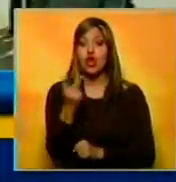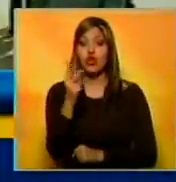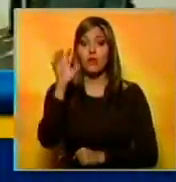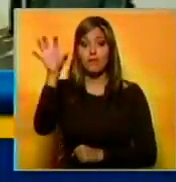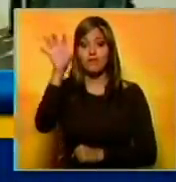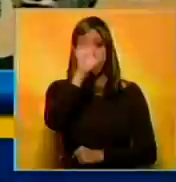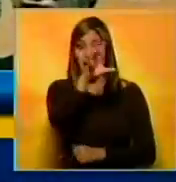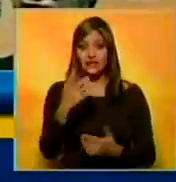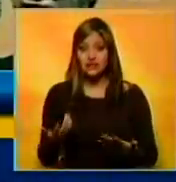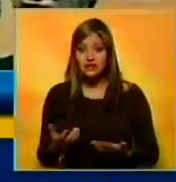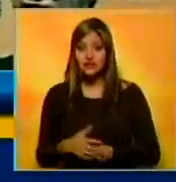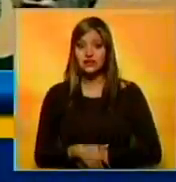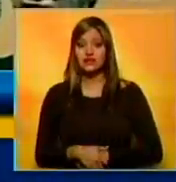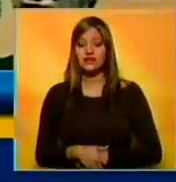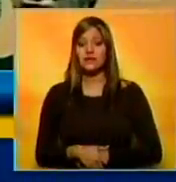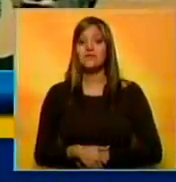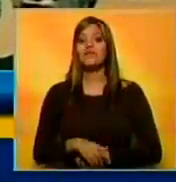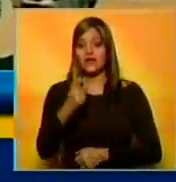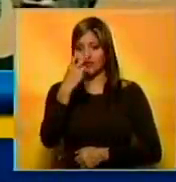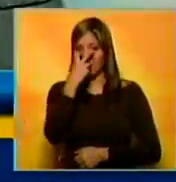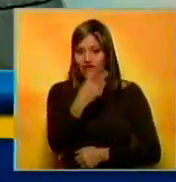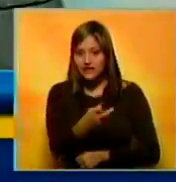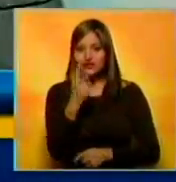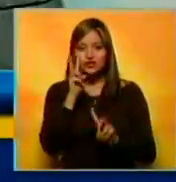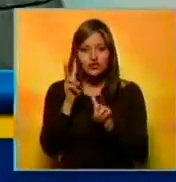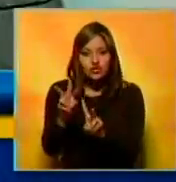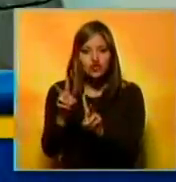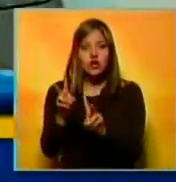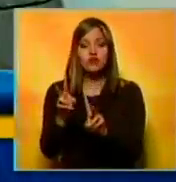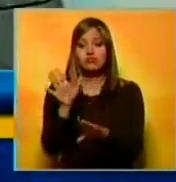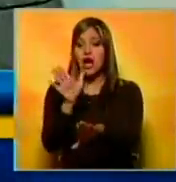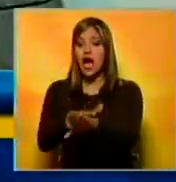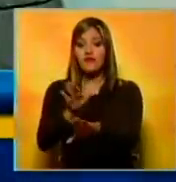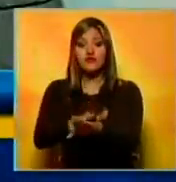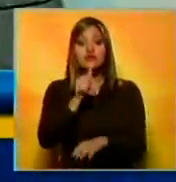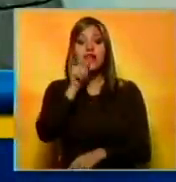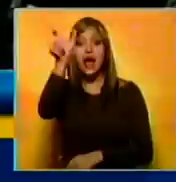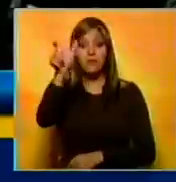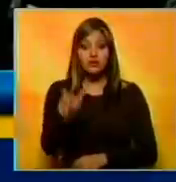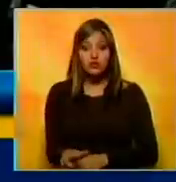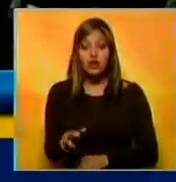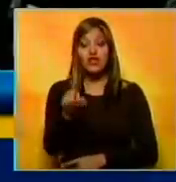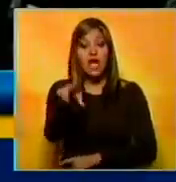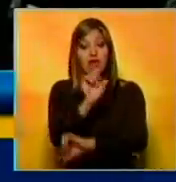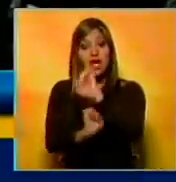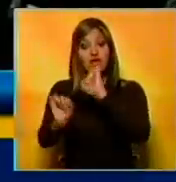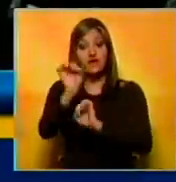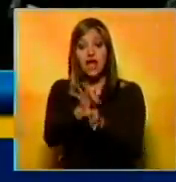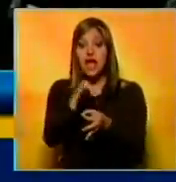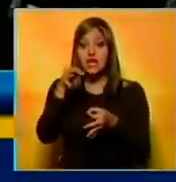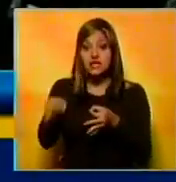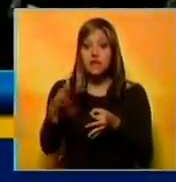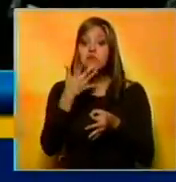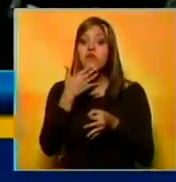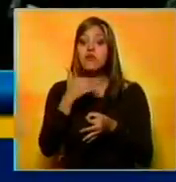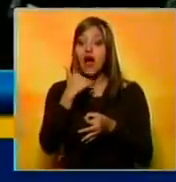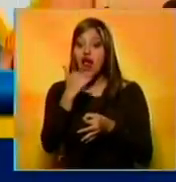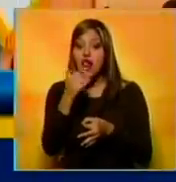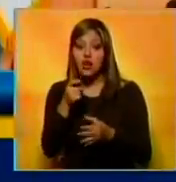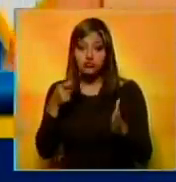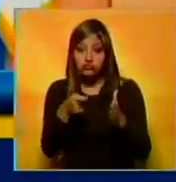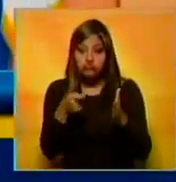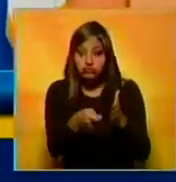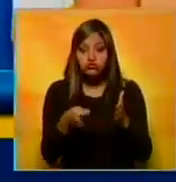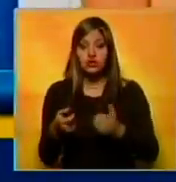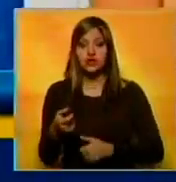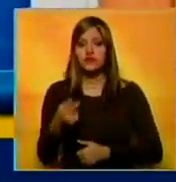países. Kim Jong-un visitó unidades de artillería y advirtió a los marines que defienden la isla en caso de provocación. Por su parte,